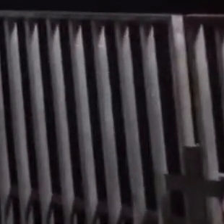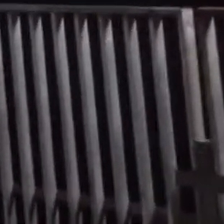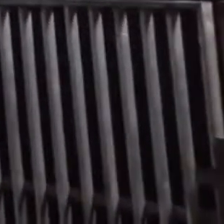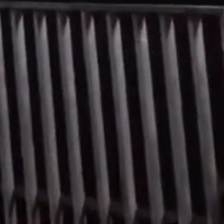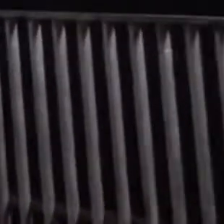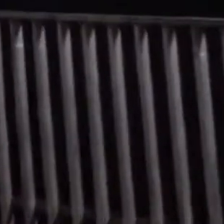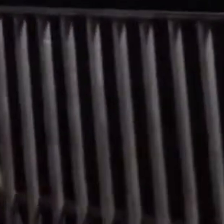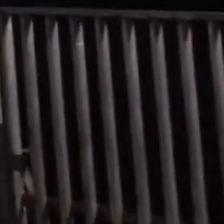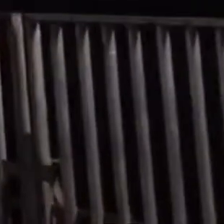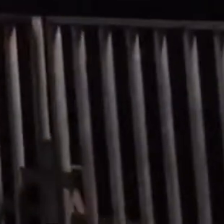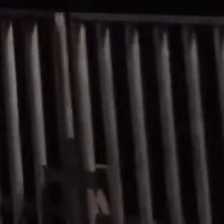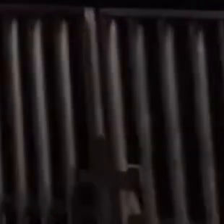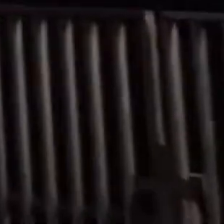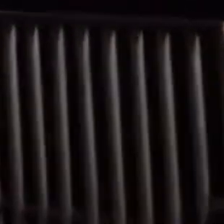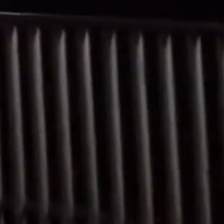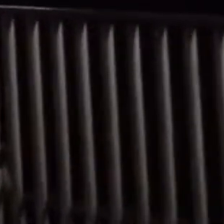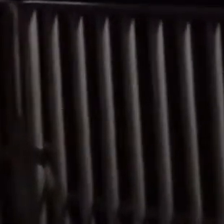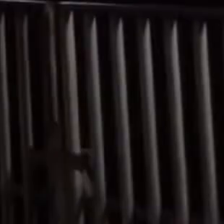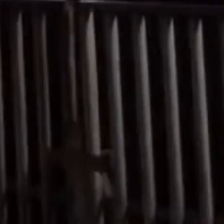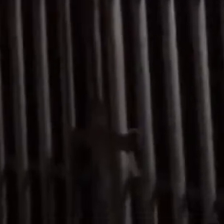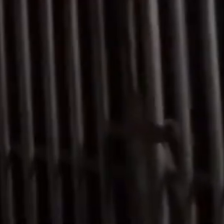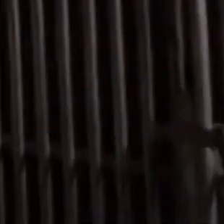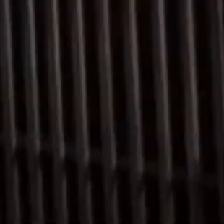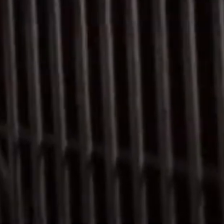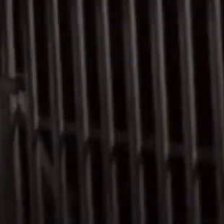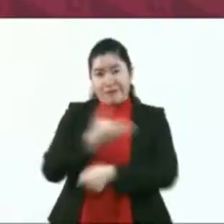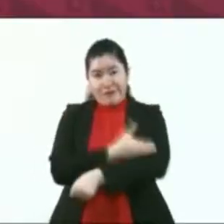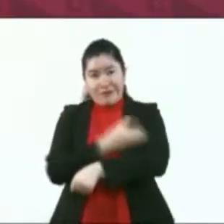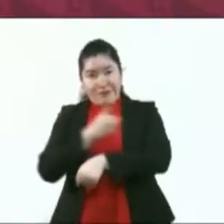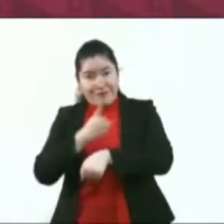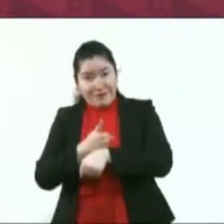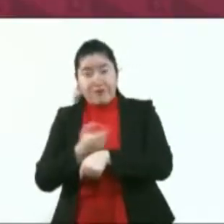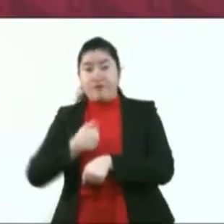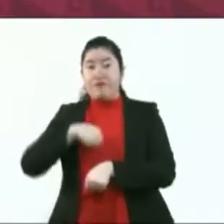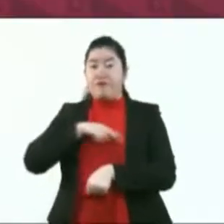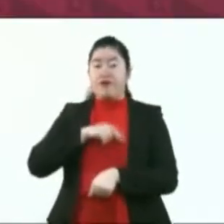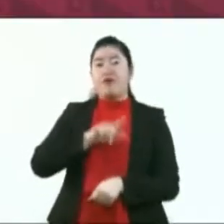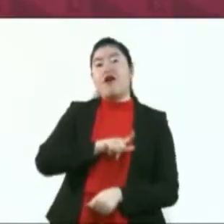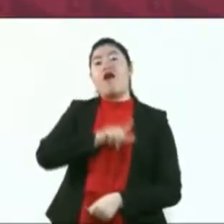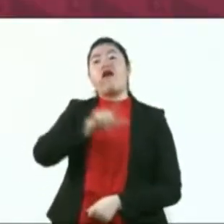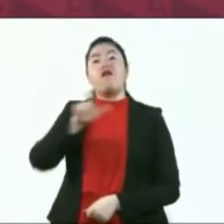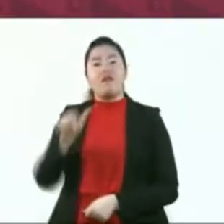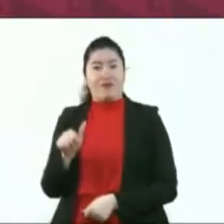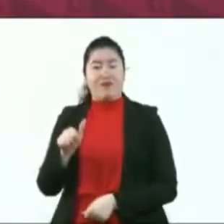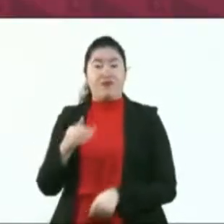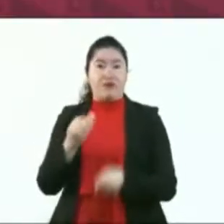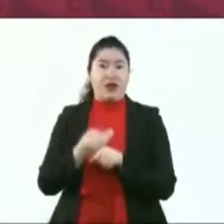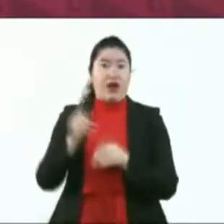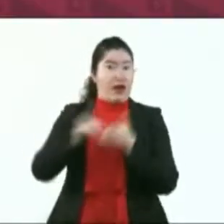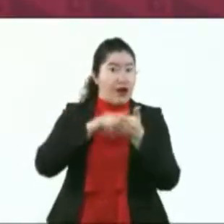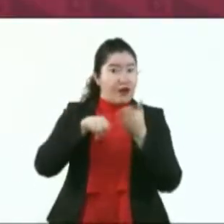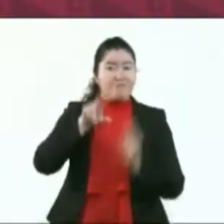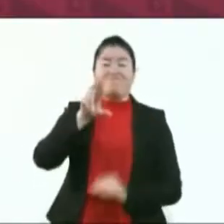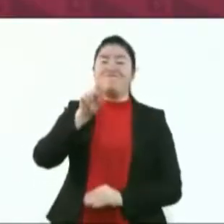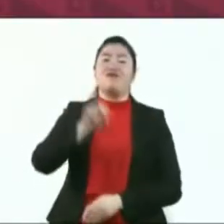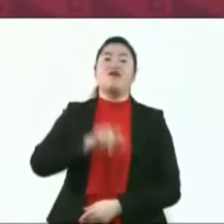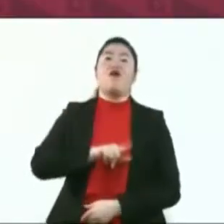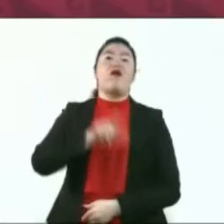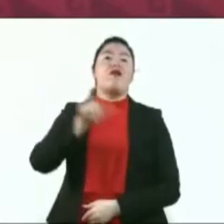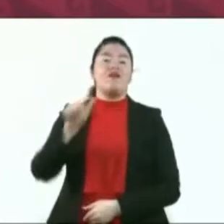hablamos con el grupo, con los productores, entonces quedó pospuesto, no se cancela, sino se pospone nada más para un mejor